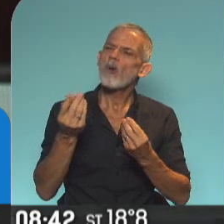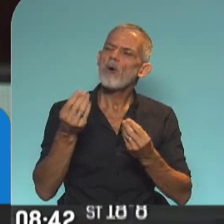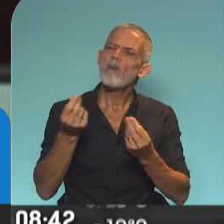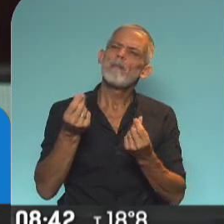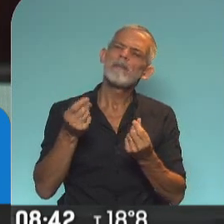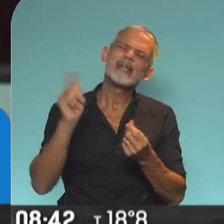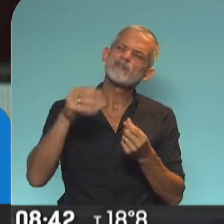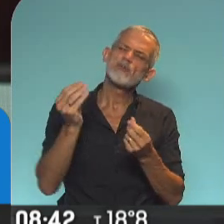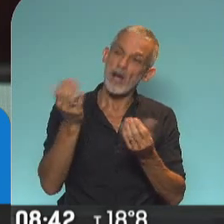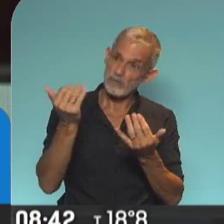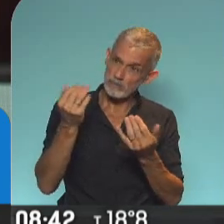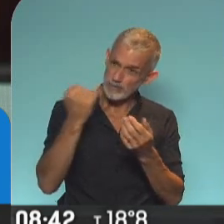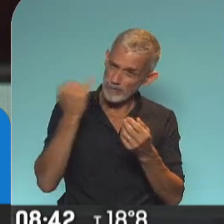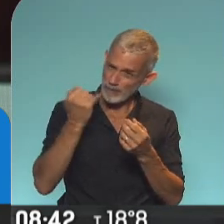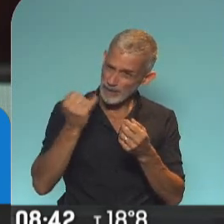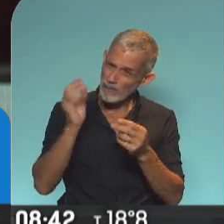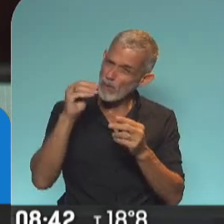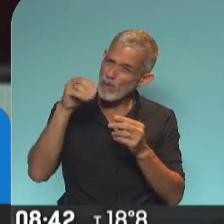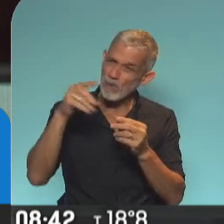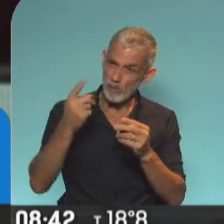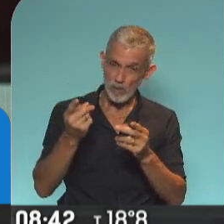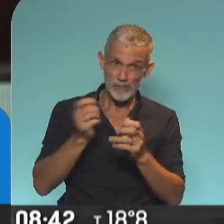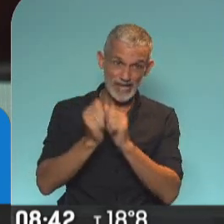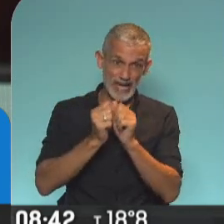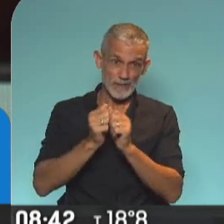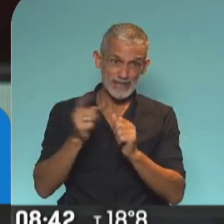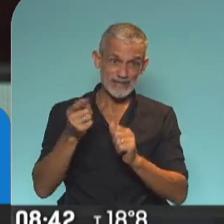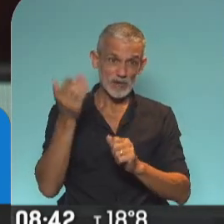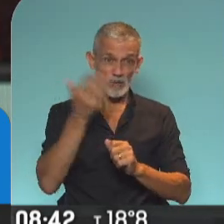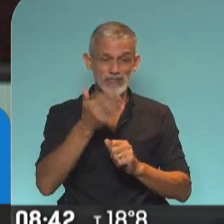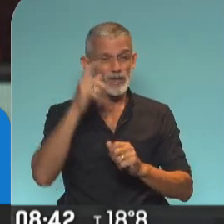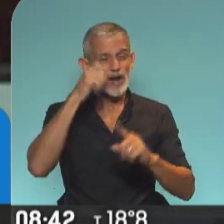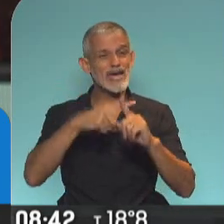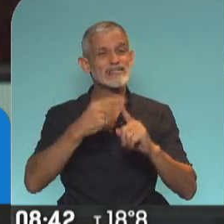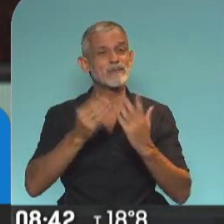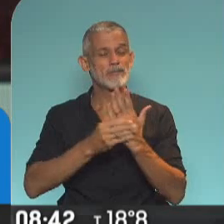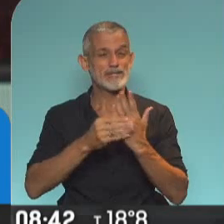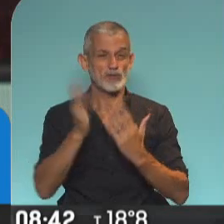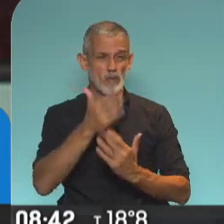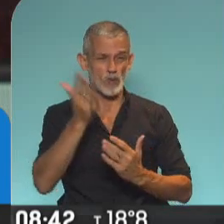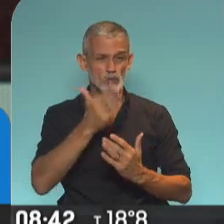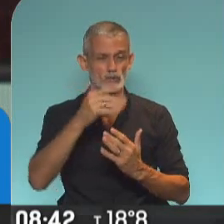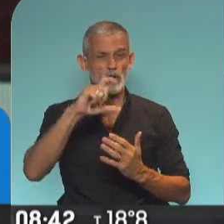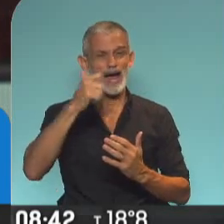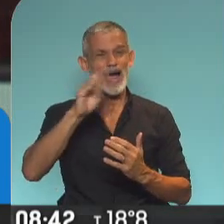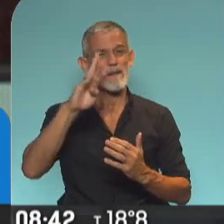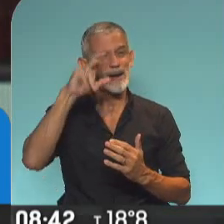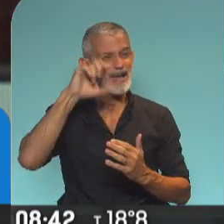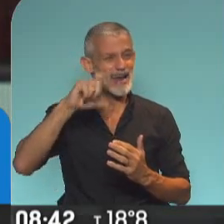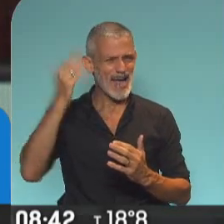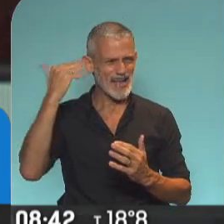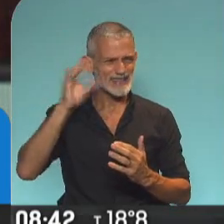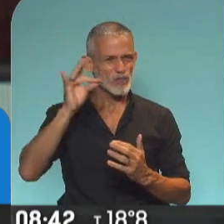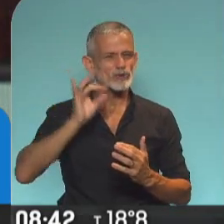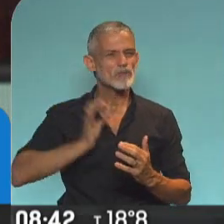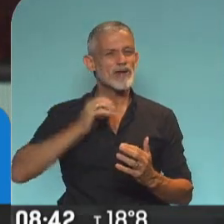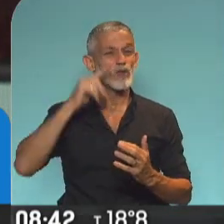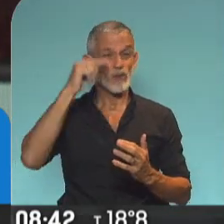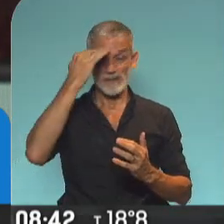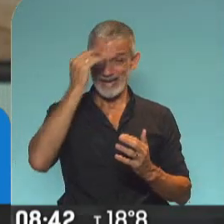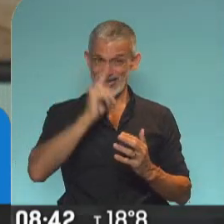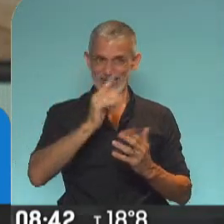bien, yo te acepto esta expectativa para que me marques un contorno en relación a la